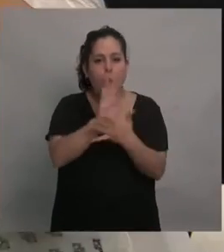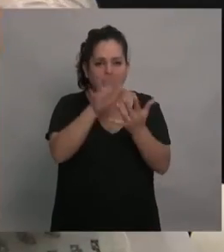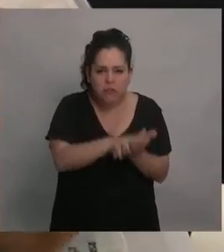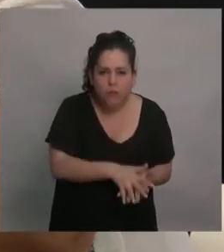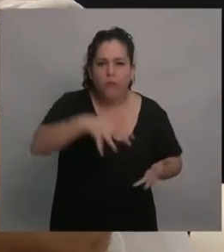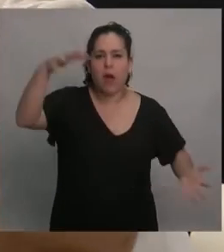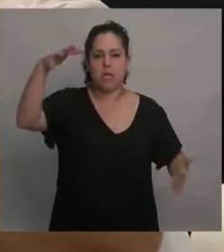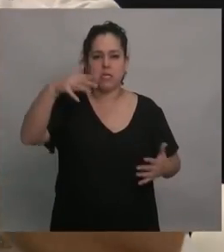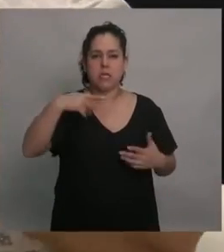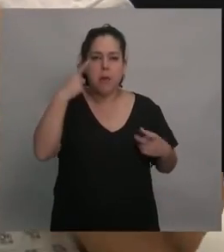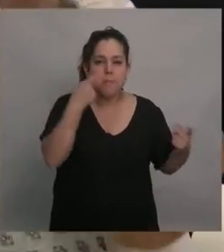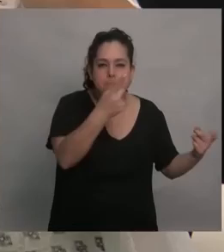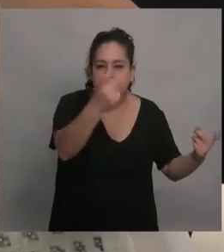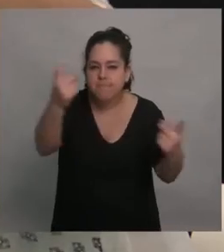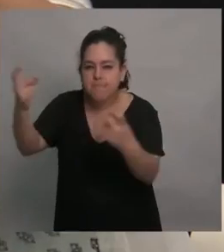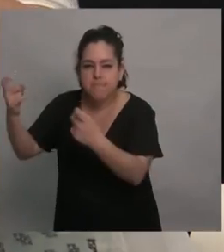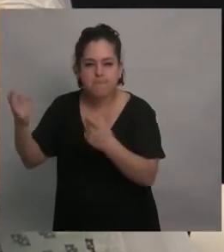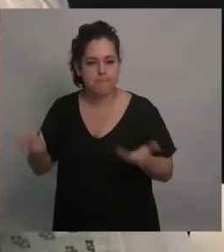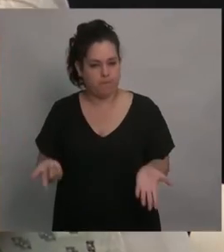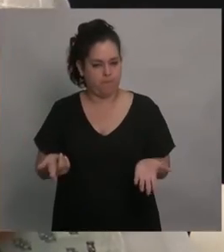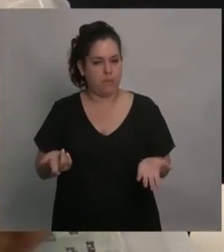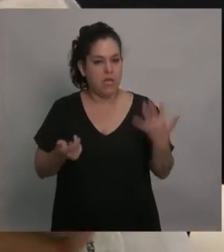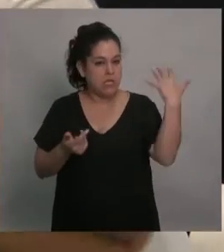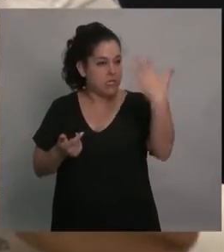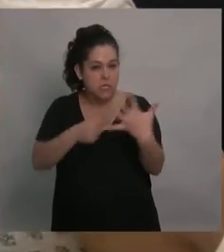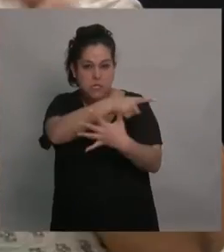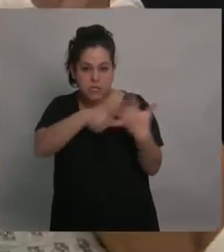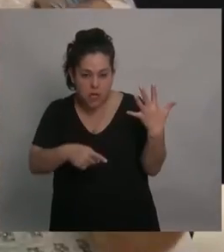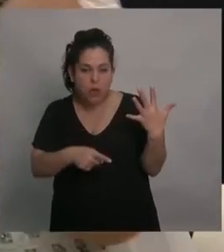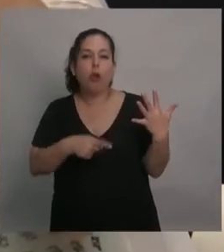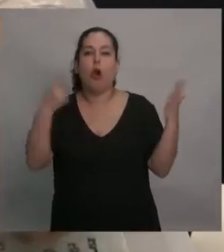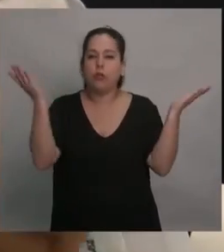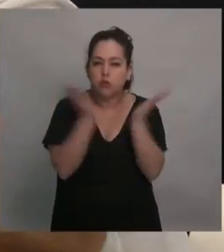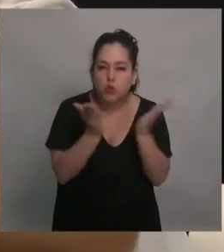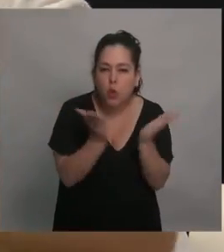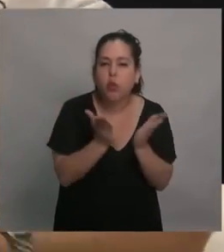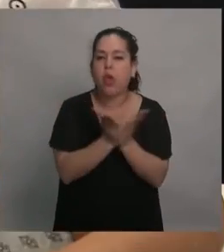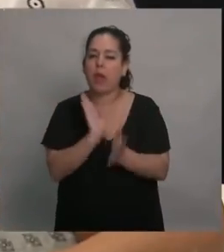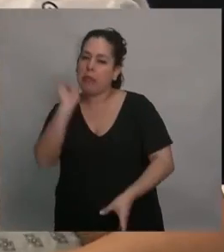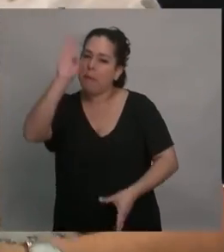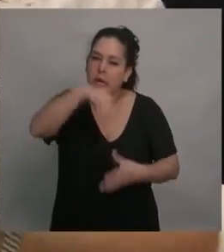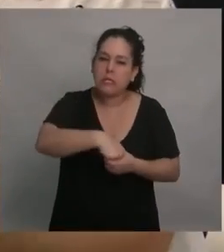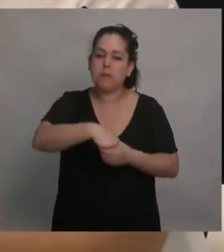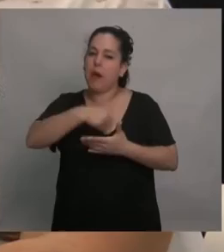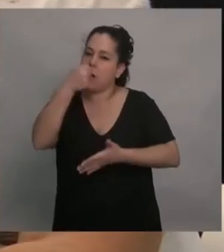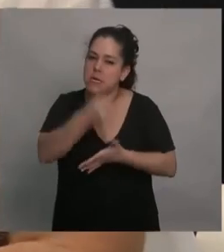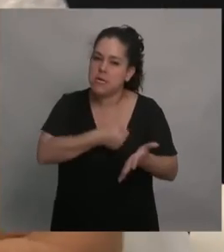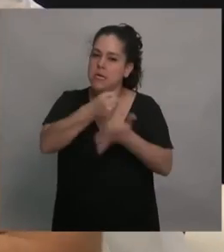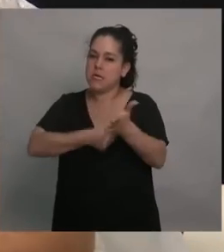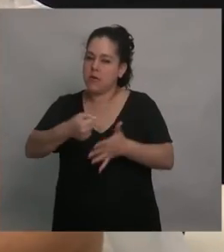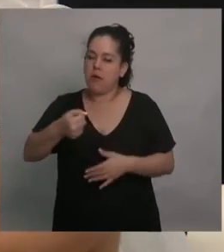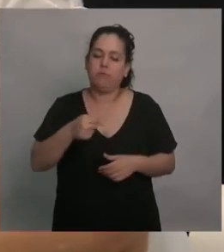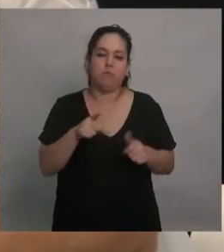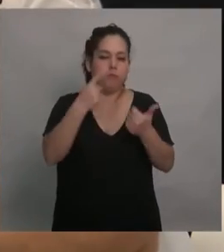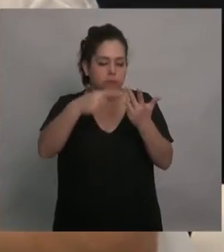que fueron pioneros, que fueron estudiantes, que participaron en las actividades de la FEN, que